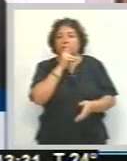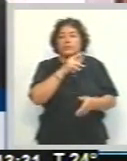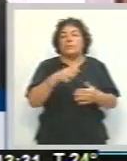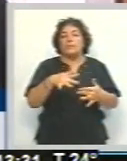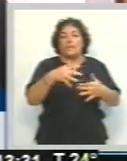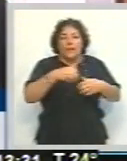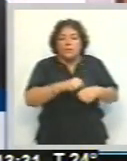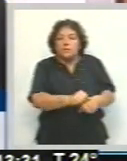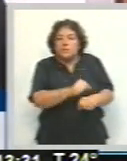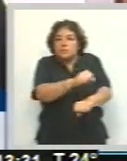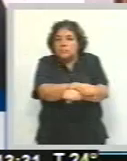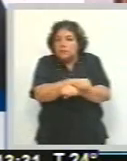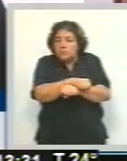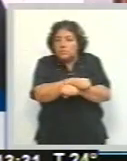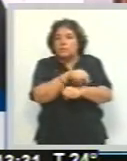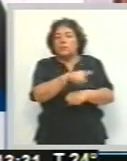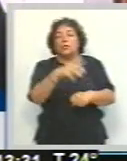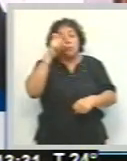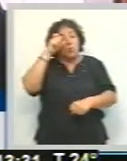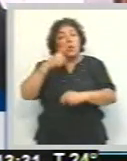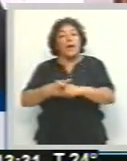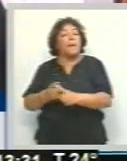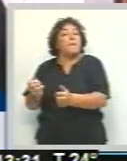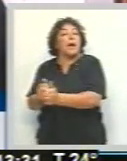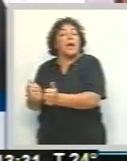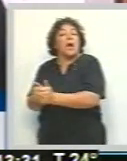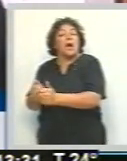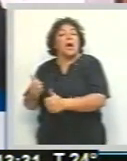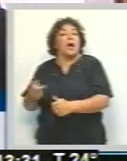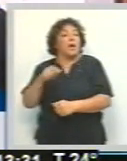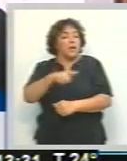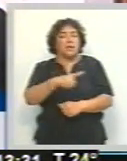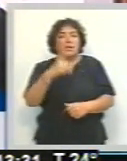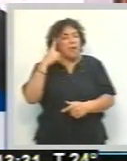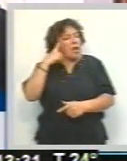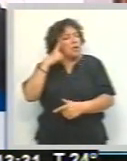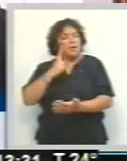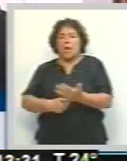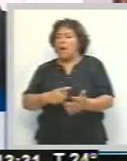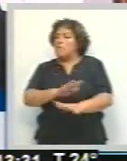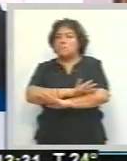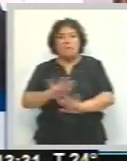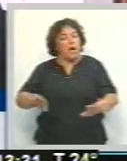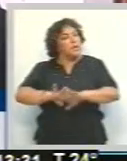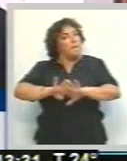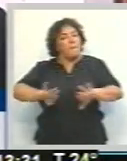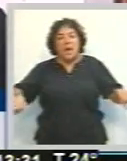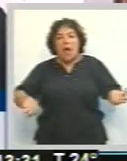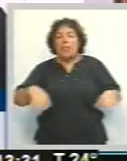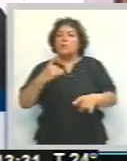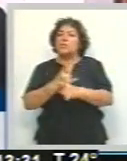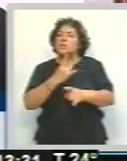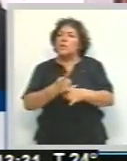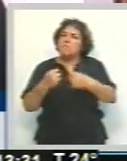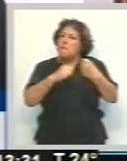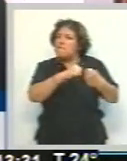o privada de su libertad por parte de su expareja, quien ella decidió finalizar con la relación debido a los reiterados hechos de